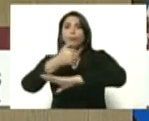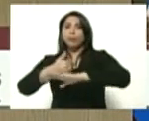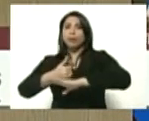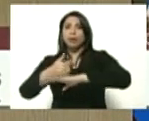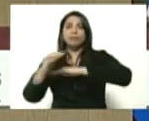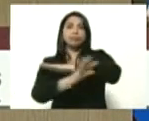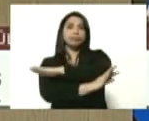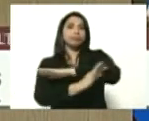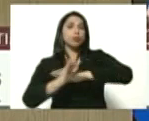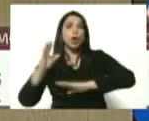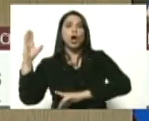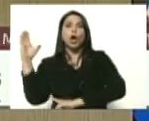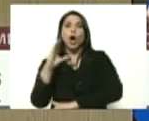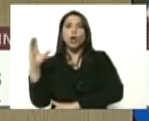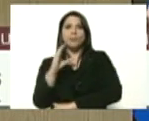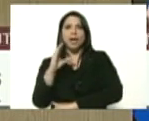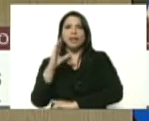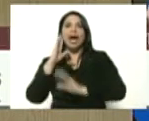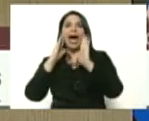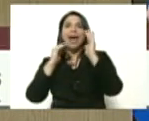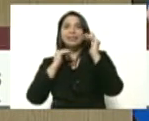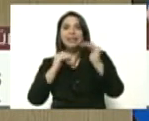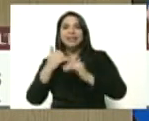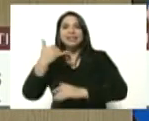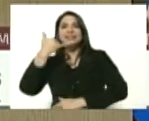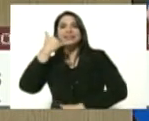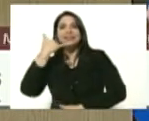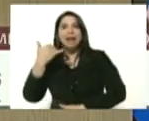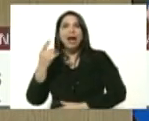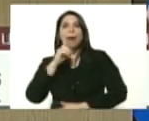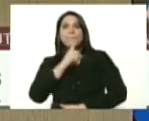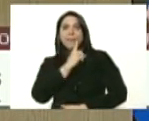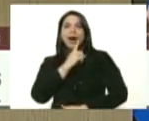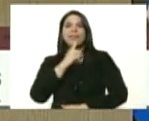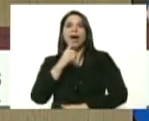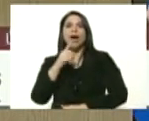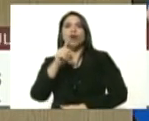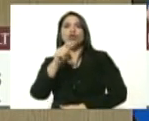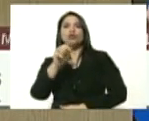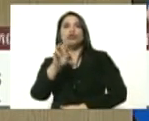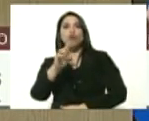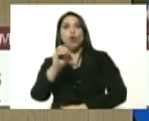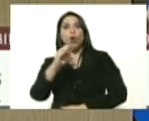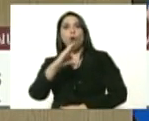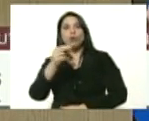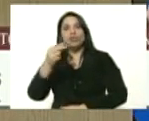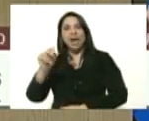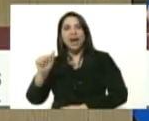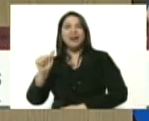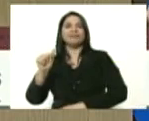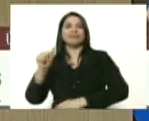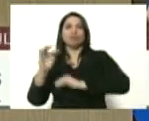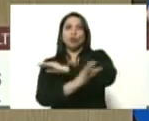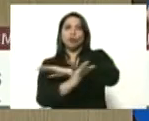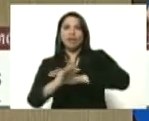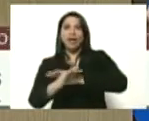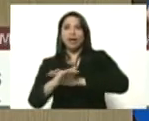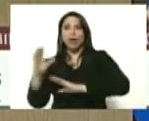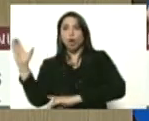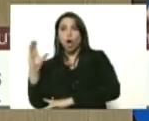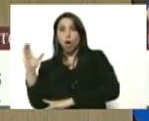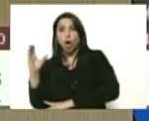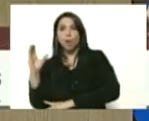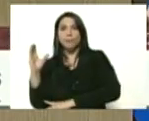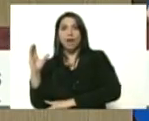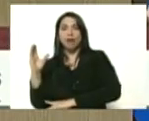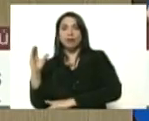limítrofes colombianas atienden las llamadas trochas en la frontera entre Colombia y Venezuela. Sabemos